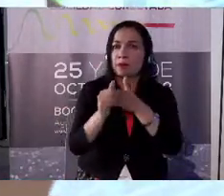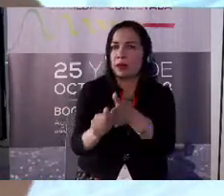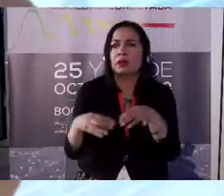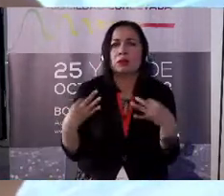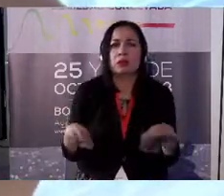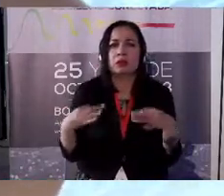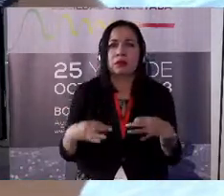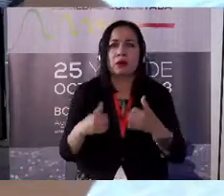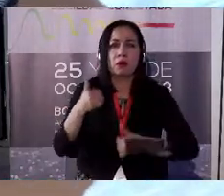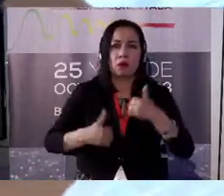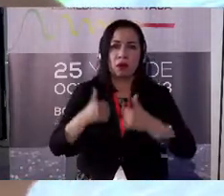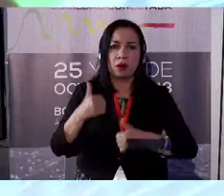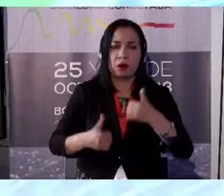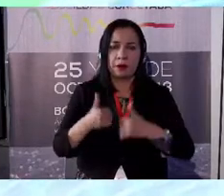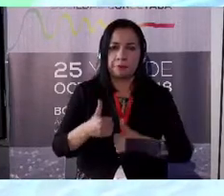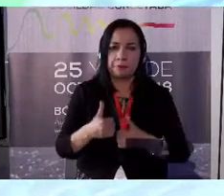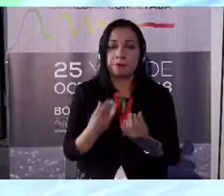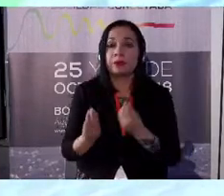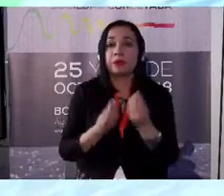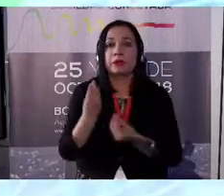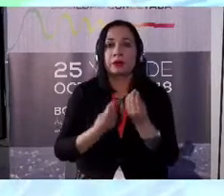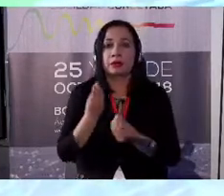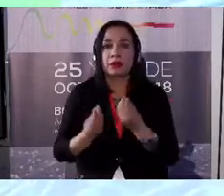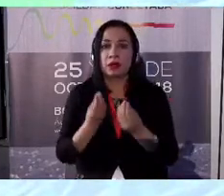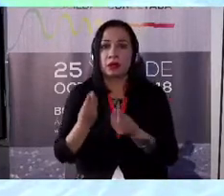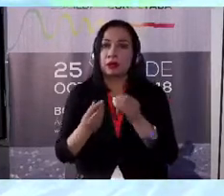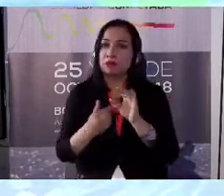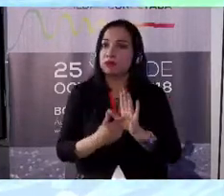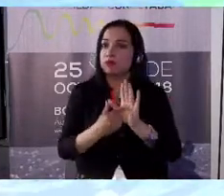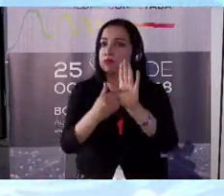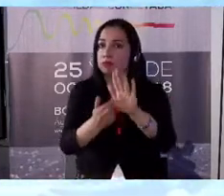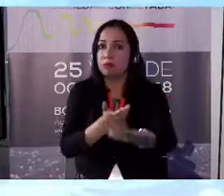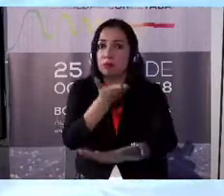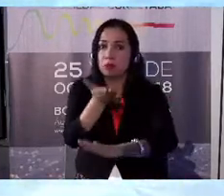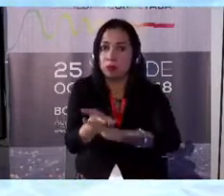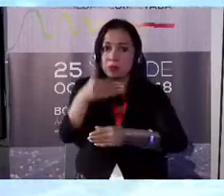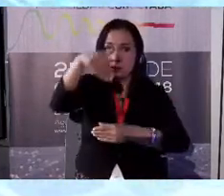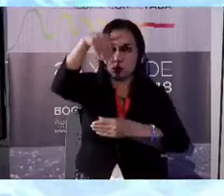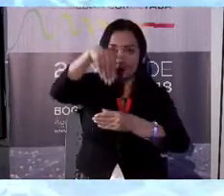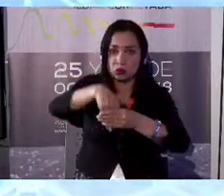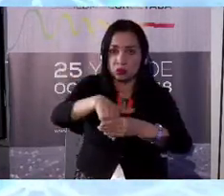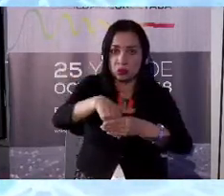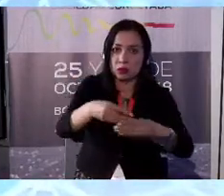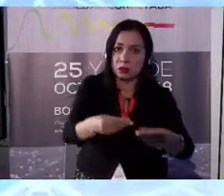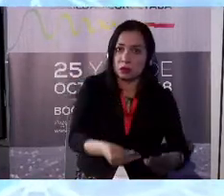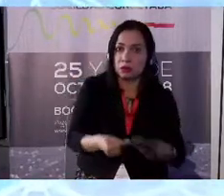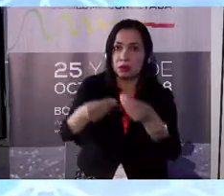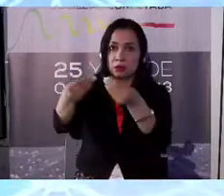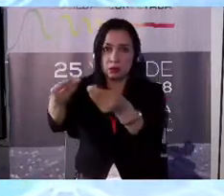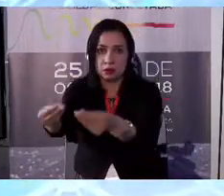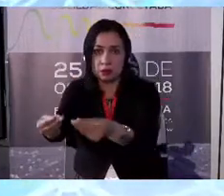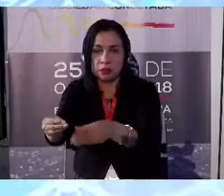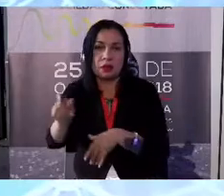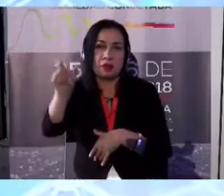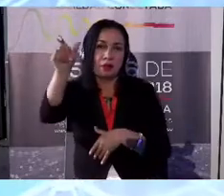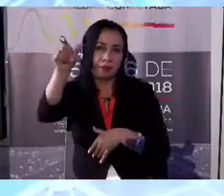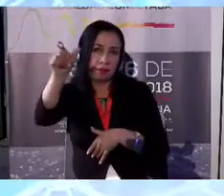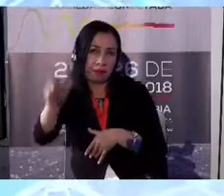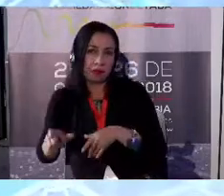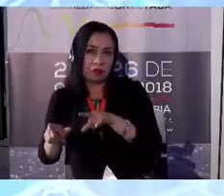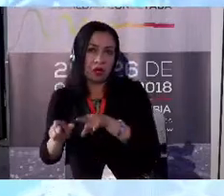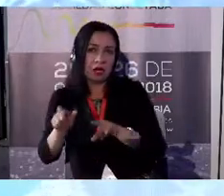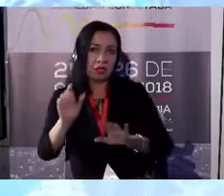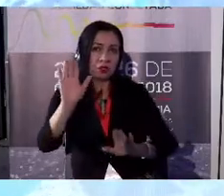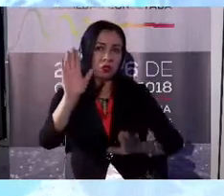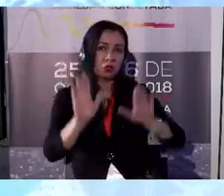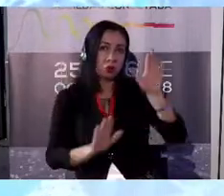es poner una oferta dentro de un sobre y entregárselo al subastador. Así de sencillo era.